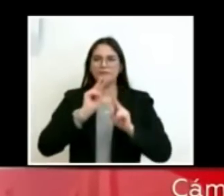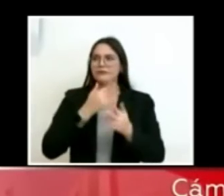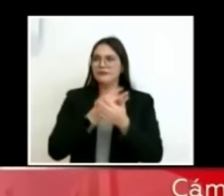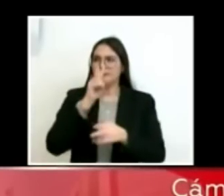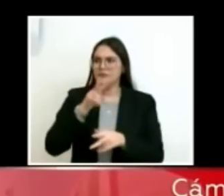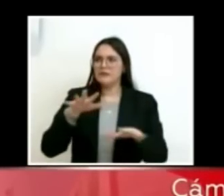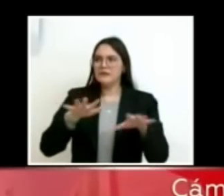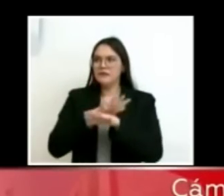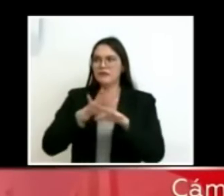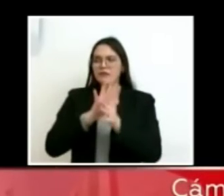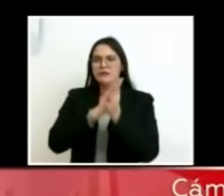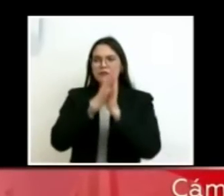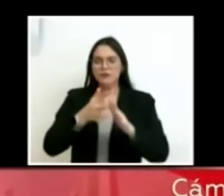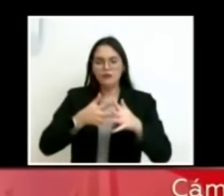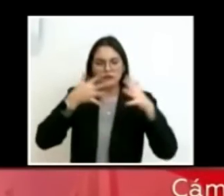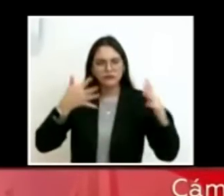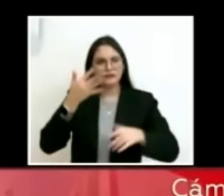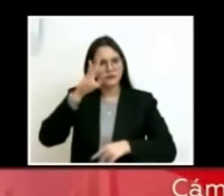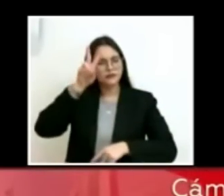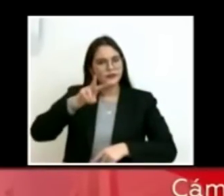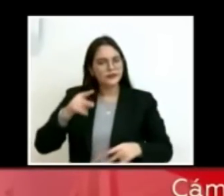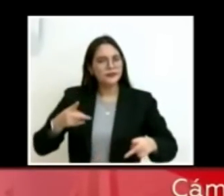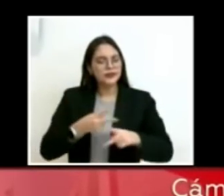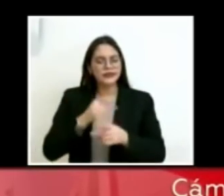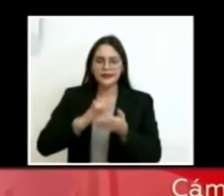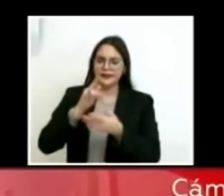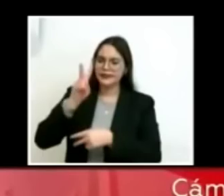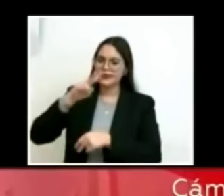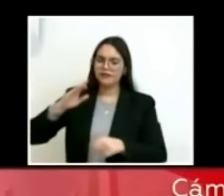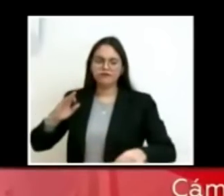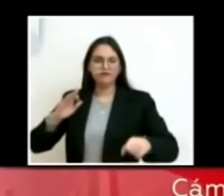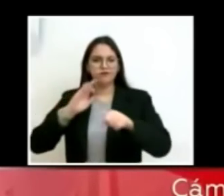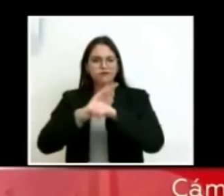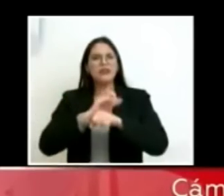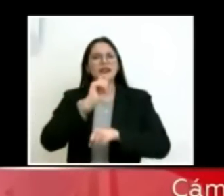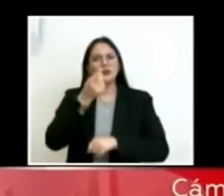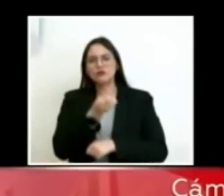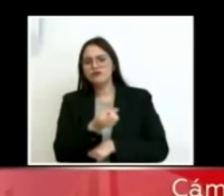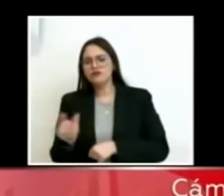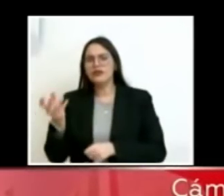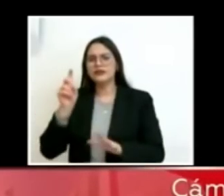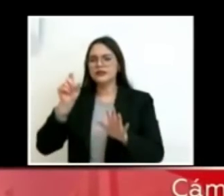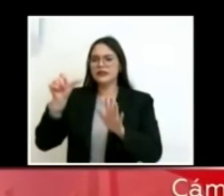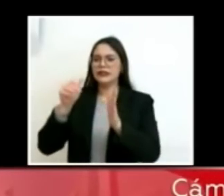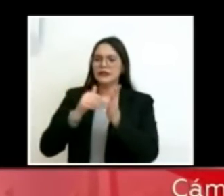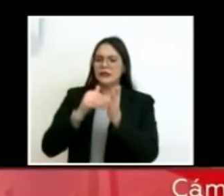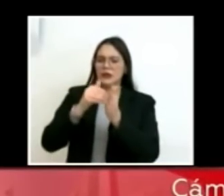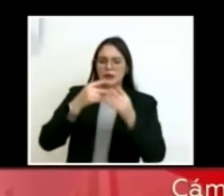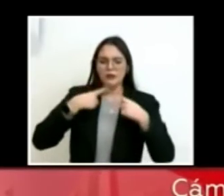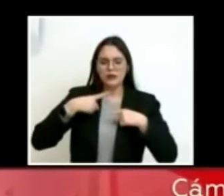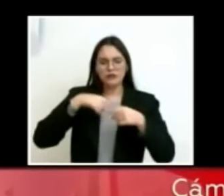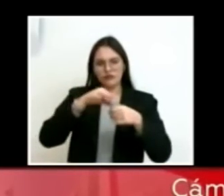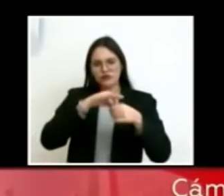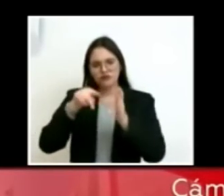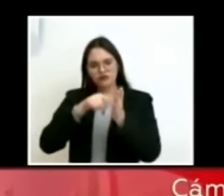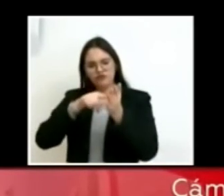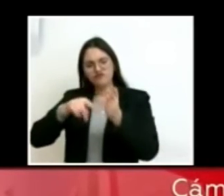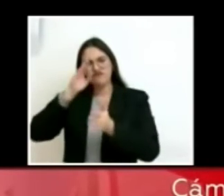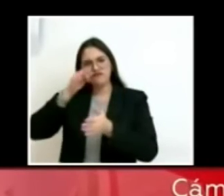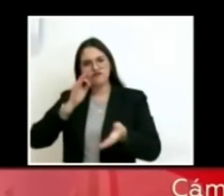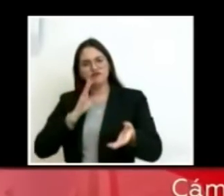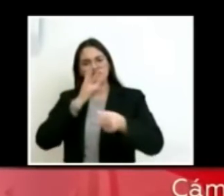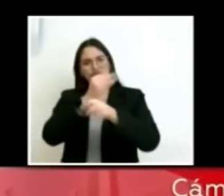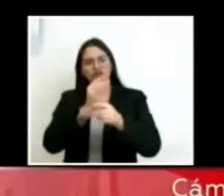grandes transformaciones se dan, sí, con un gran respaldo. El de 36 millones de votos que nos han respaldado. Hasta